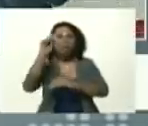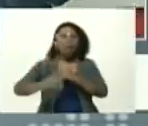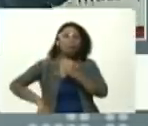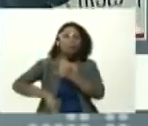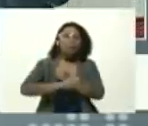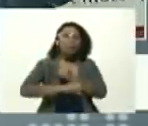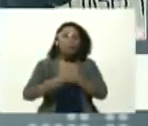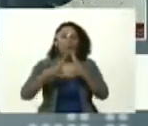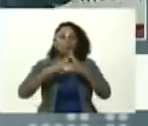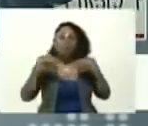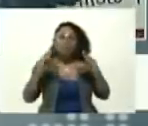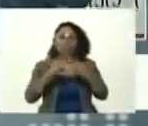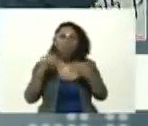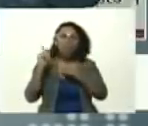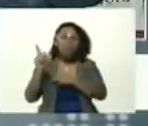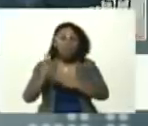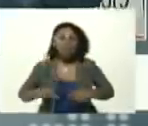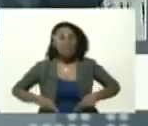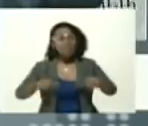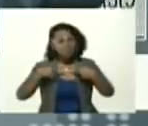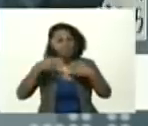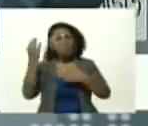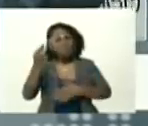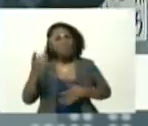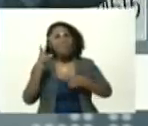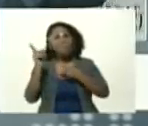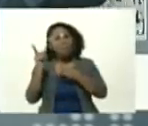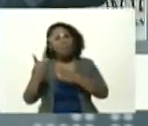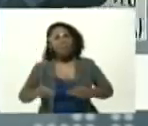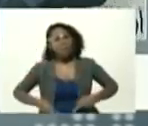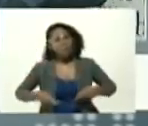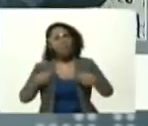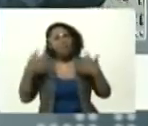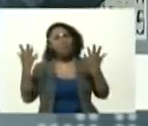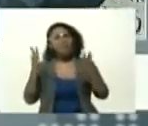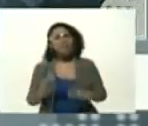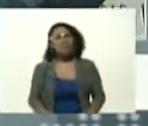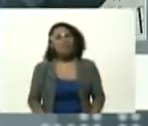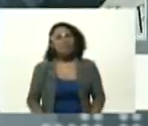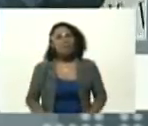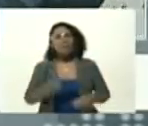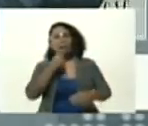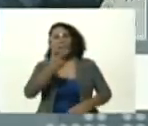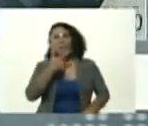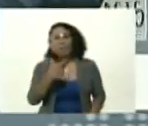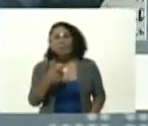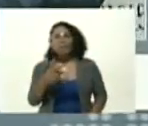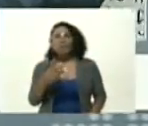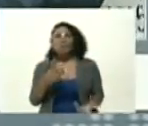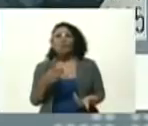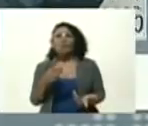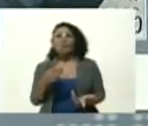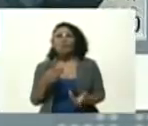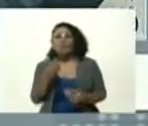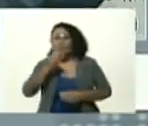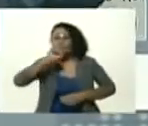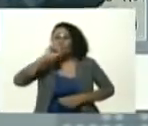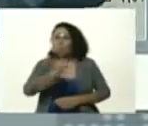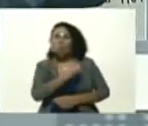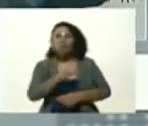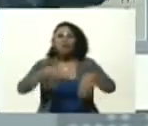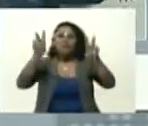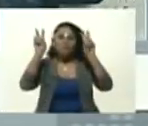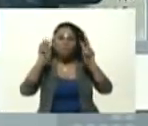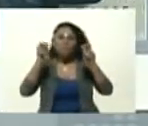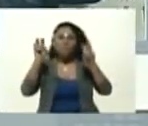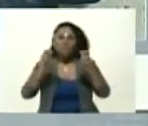futbolito y todo, pues. Esa es la vida, ¿vale? Para eso es la vida, para lo bello, para lo hermoso, para lo nuevo.